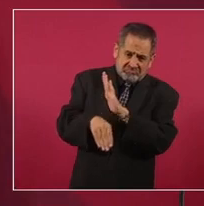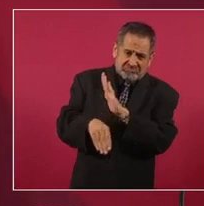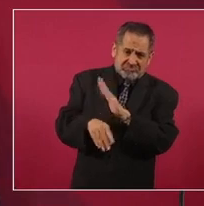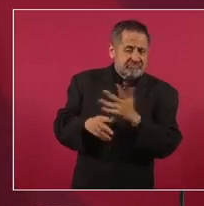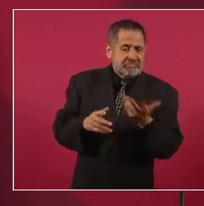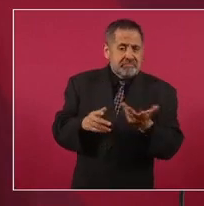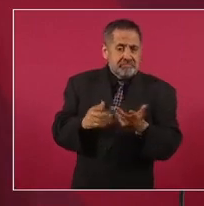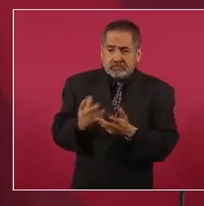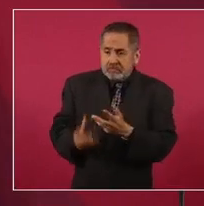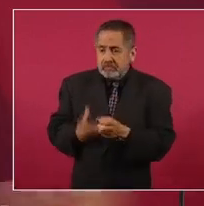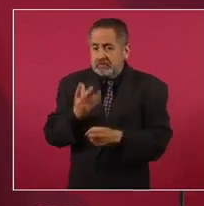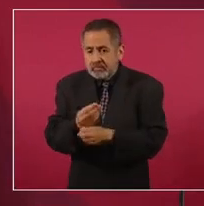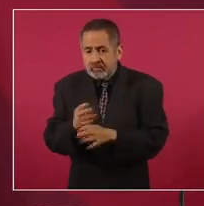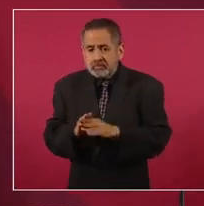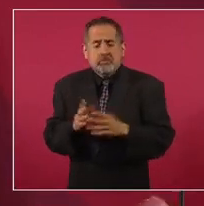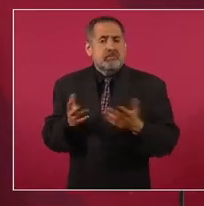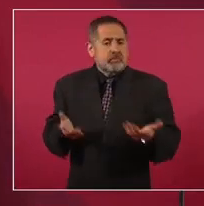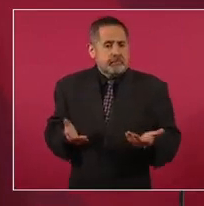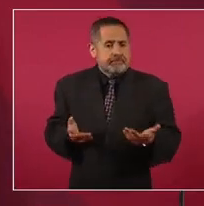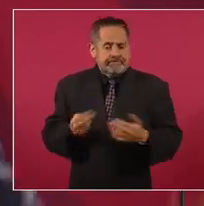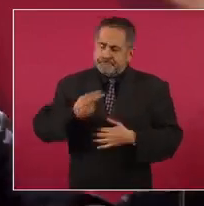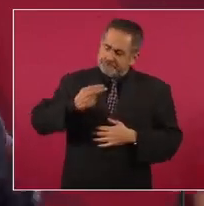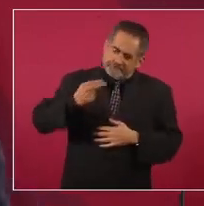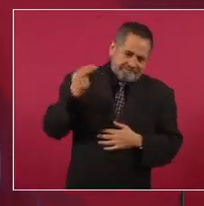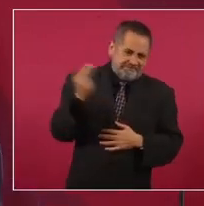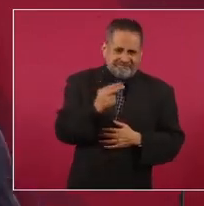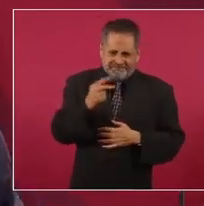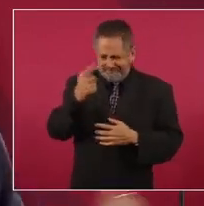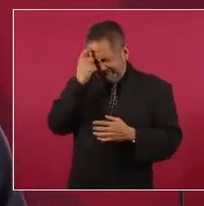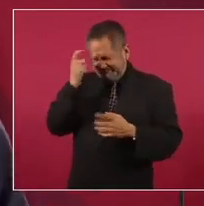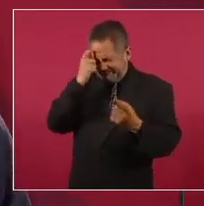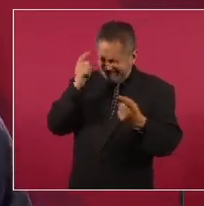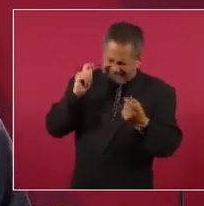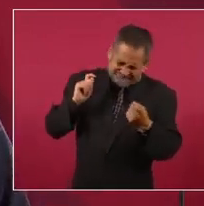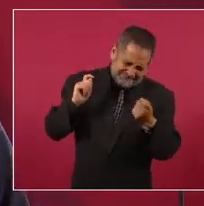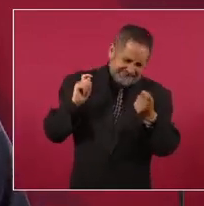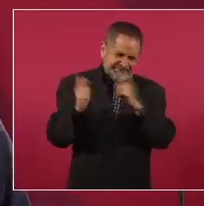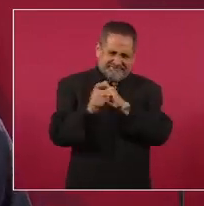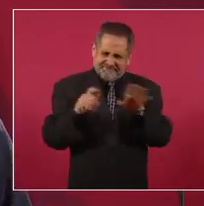se podía remediar si no se llevaba a cabo una transformación.